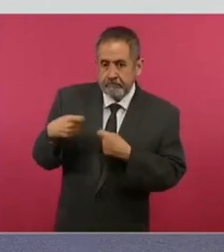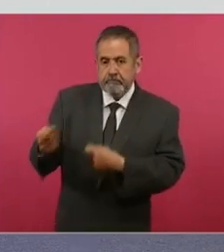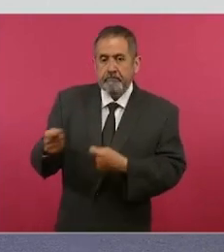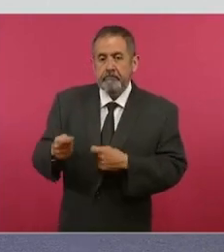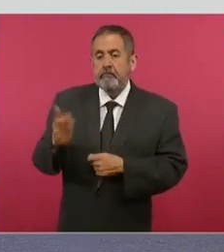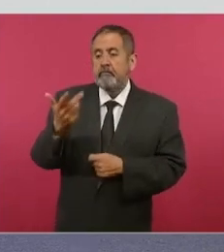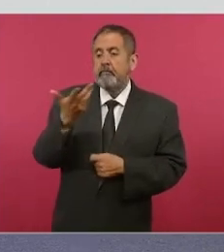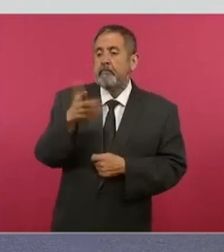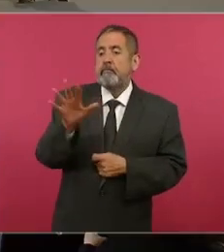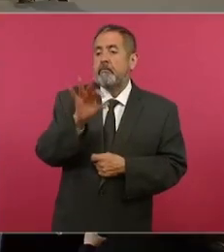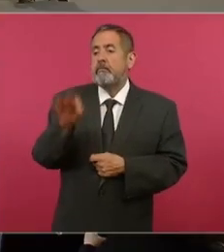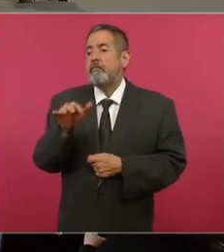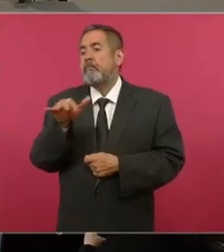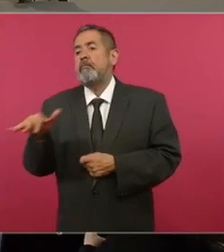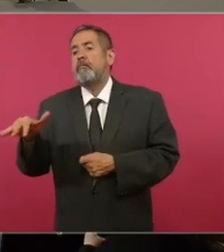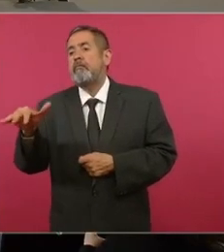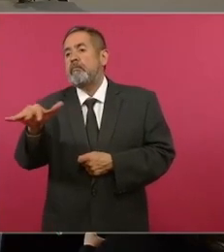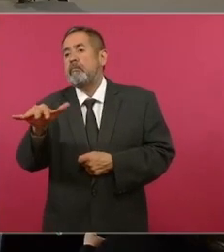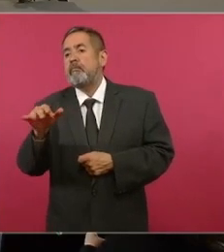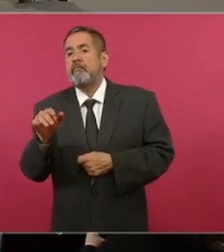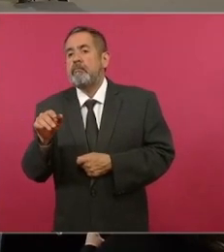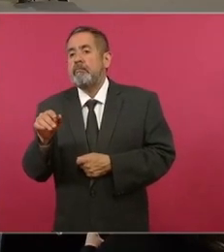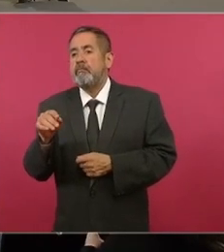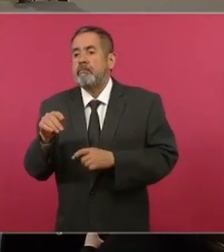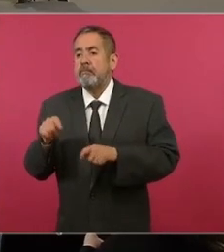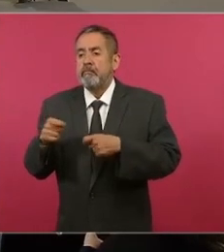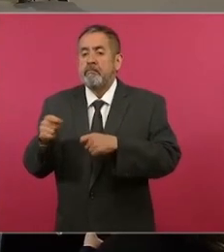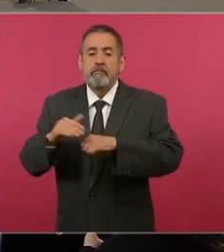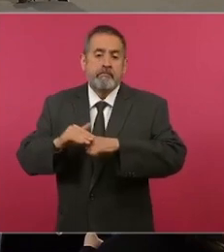más pobre aumentaron